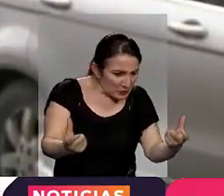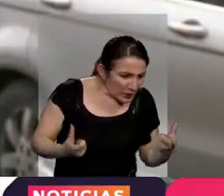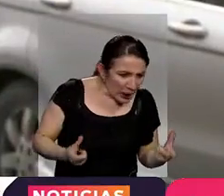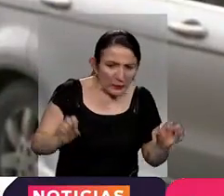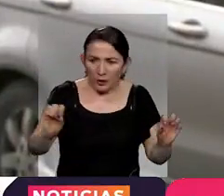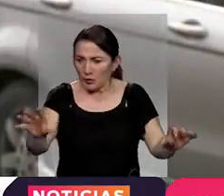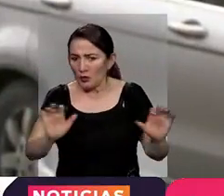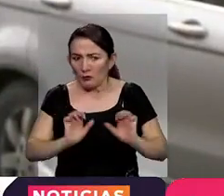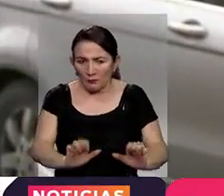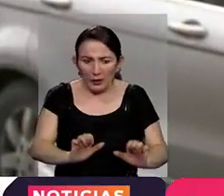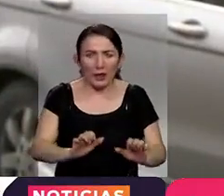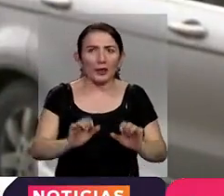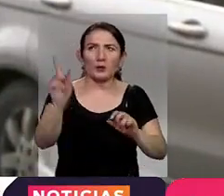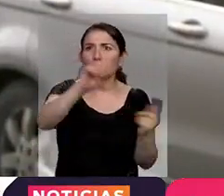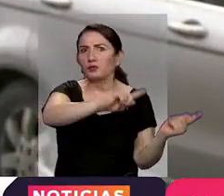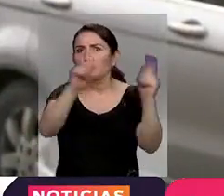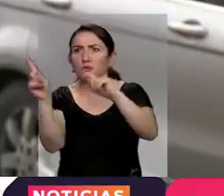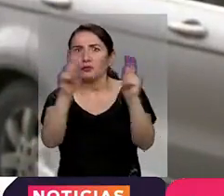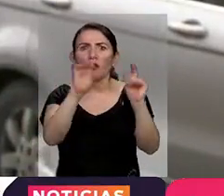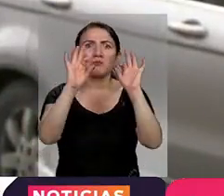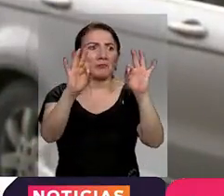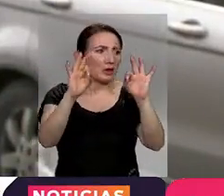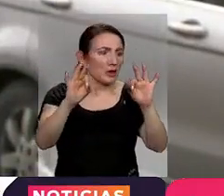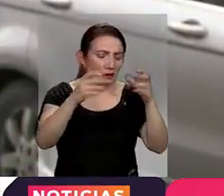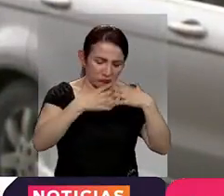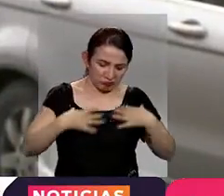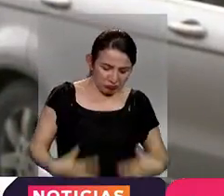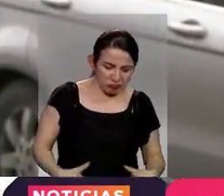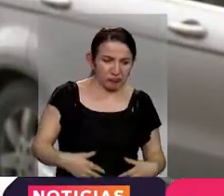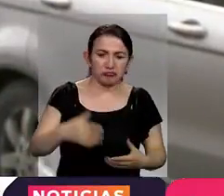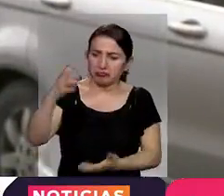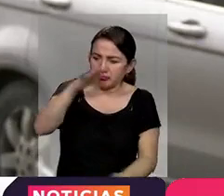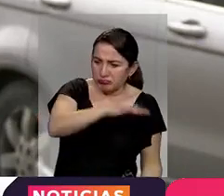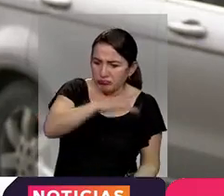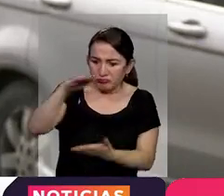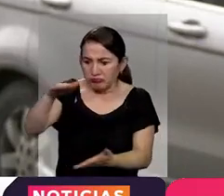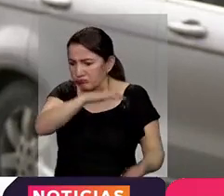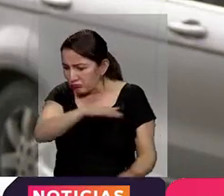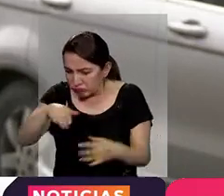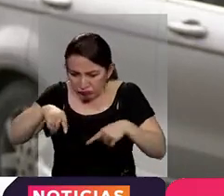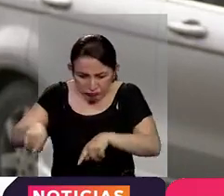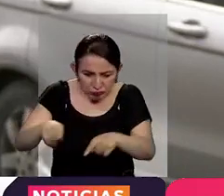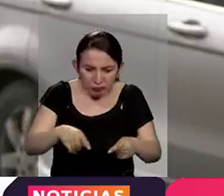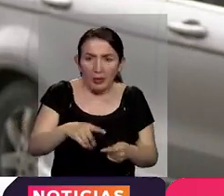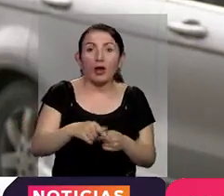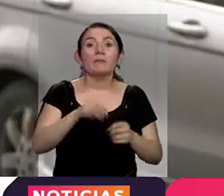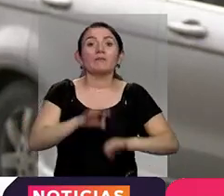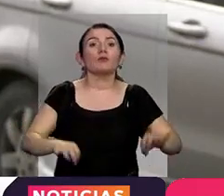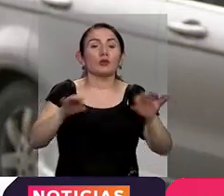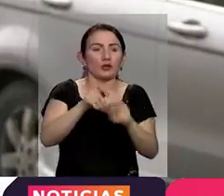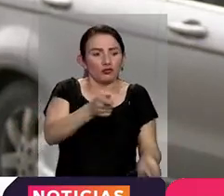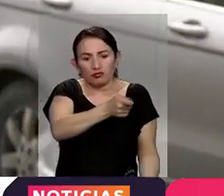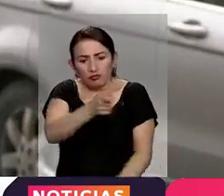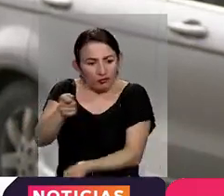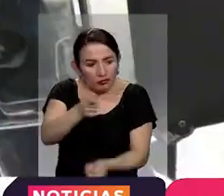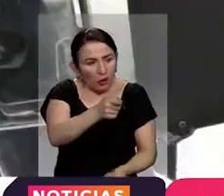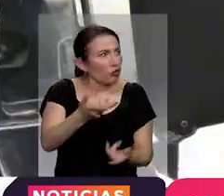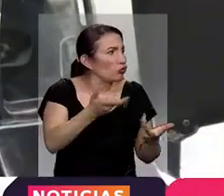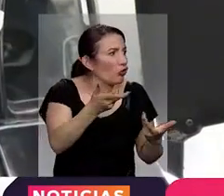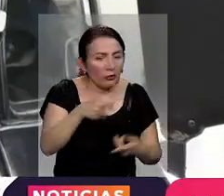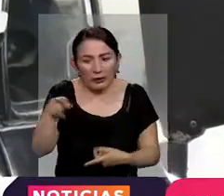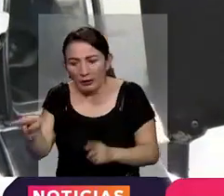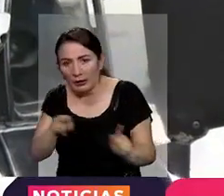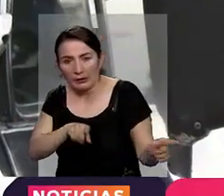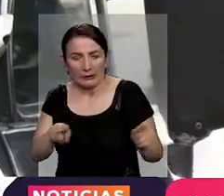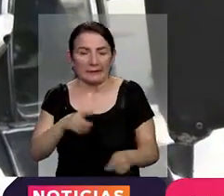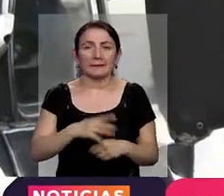luces, frenos, limpio parabrisas, elementos de seguridad como el extintor, el botiquín, sobre todo estos dos últimos, que todos en el vehículo sepan dónde están. Se